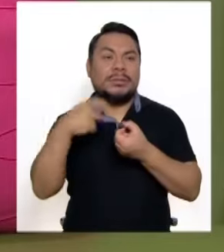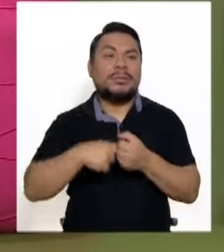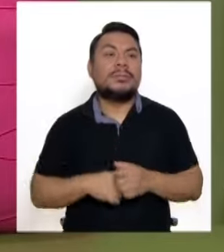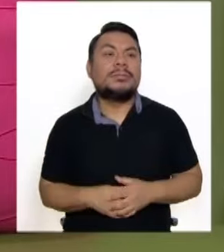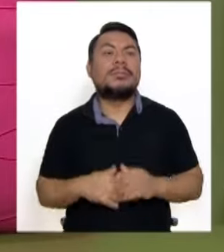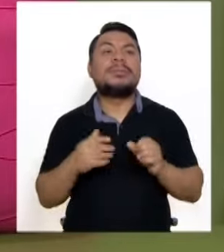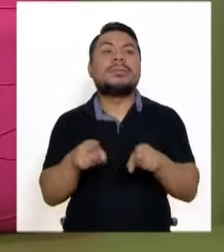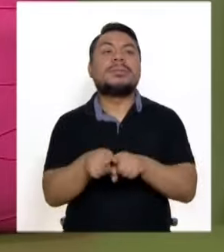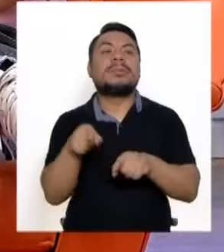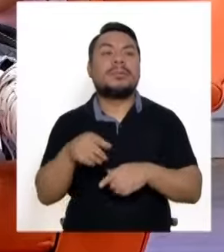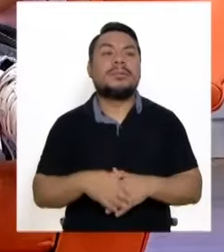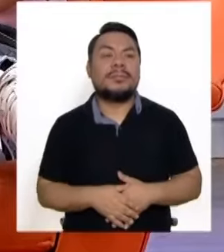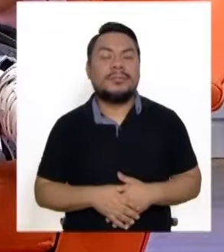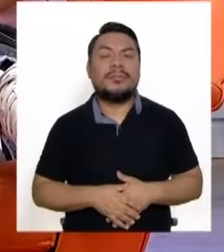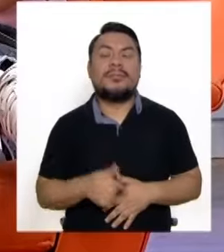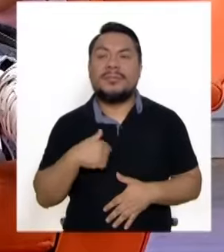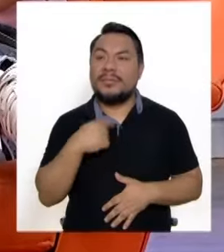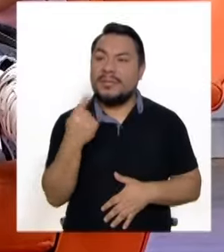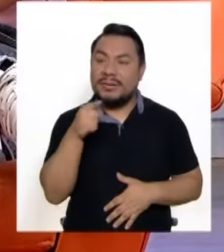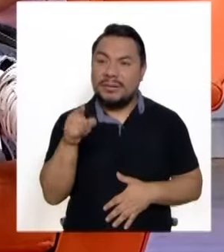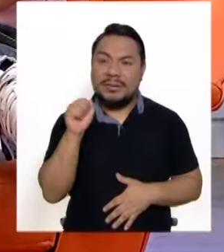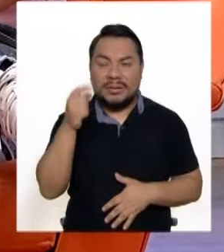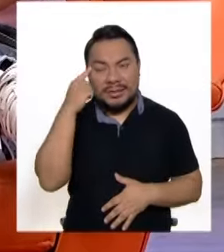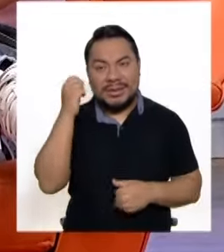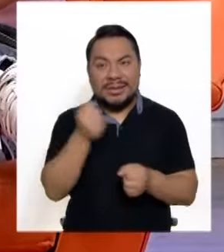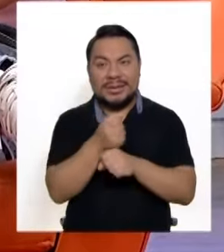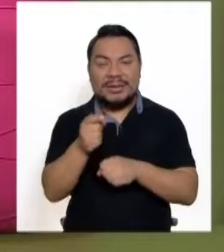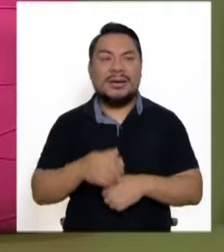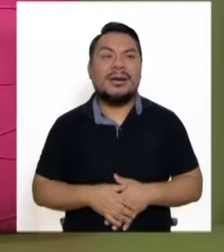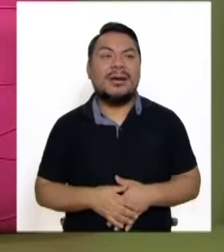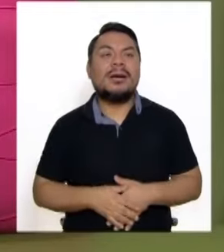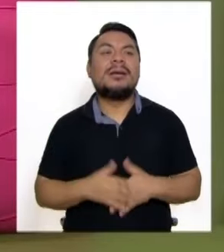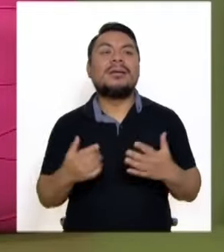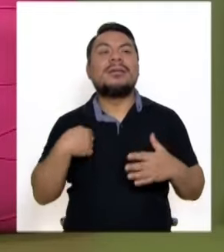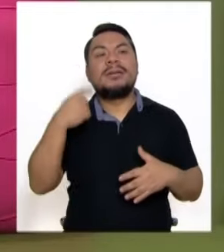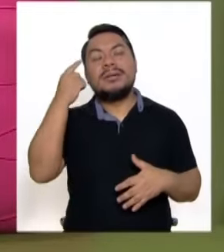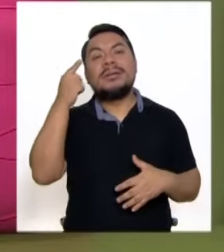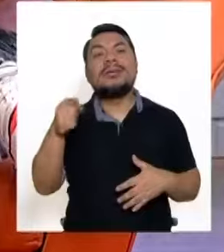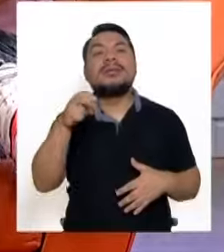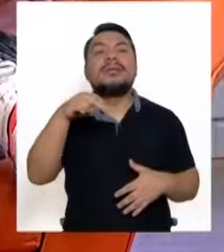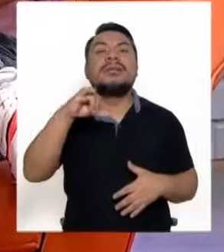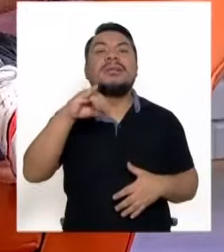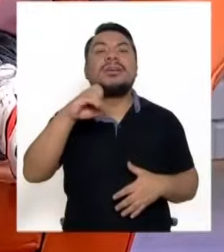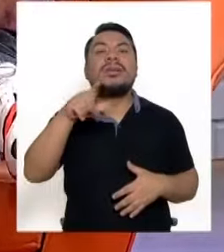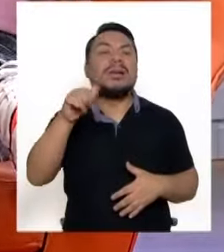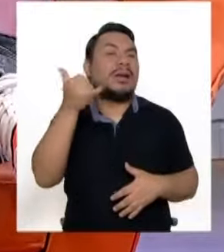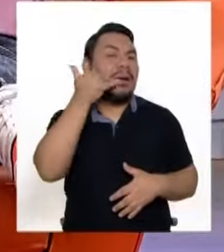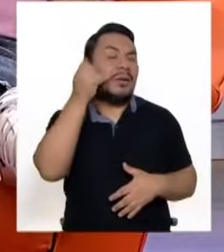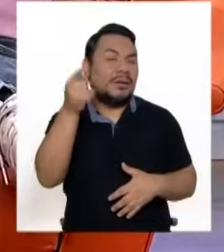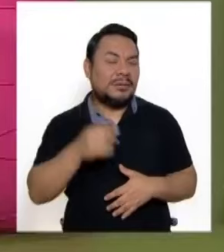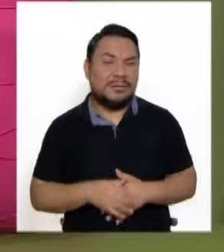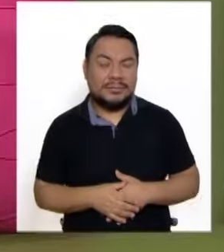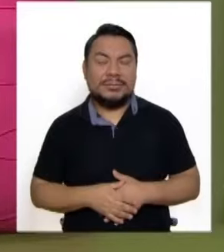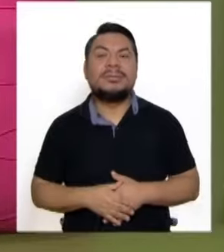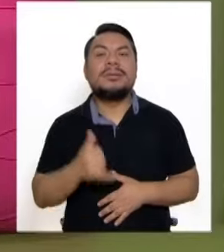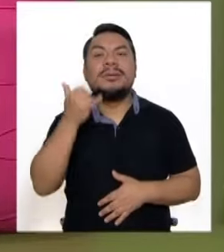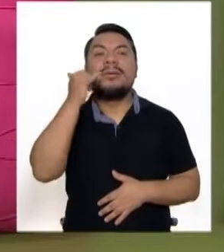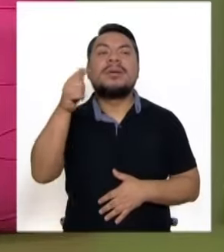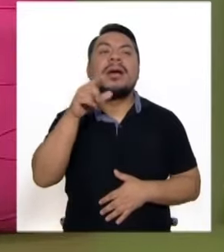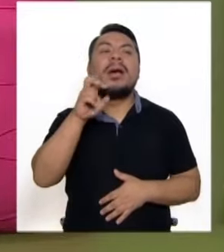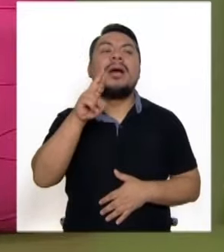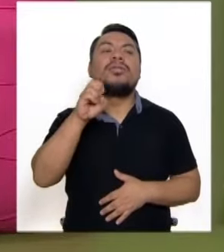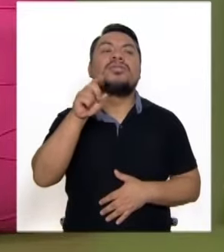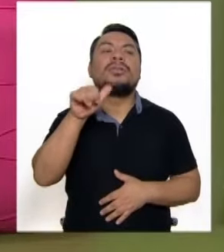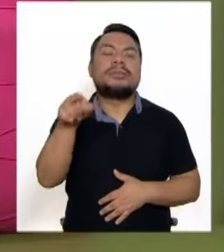involucrarlo, pero mira, si voy solo te voy a hacer la vida imposible a ti. Mencionó eso, pero Nicolás, tenemos una llamadita. Sí, una colega mía, Rosa,